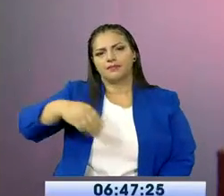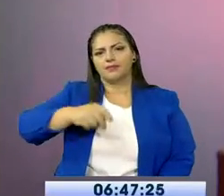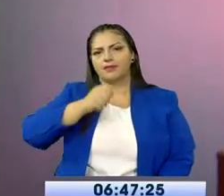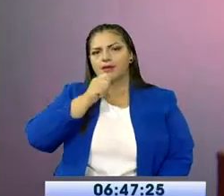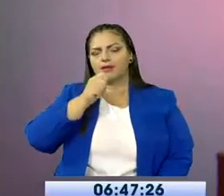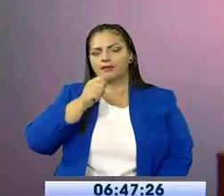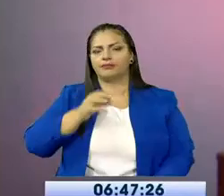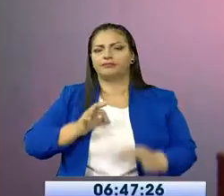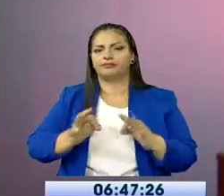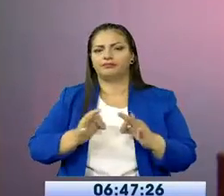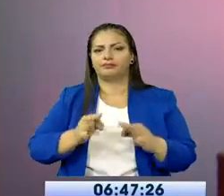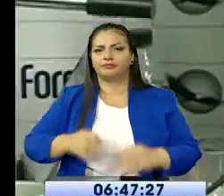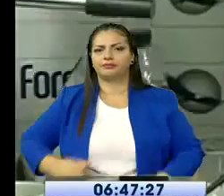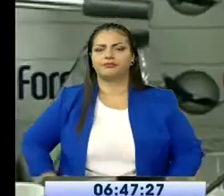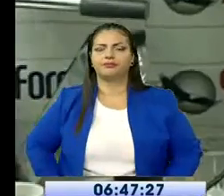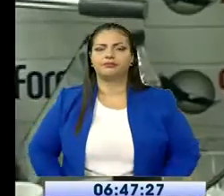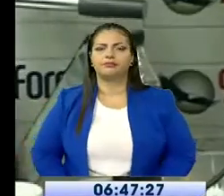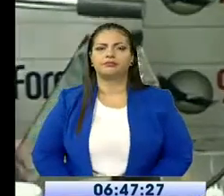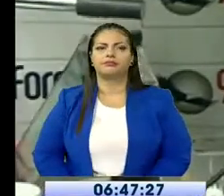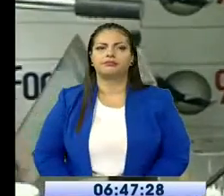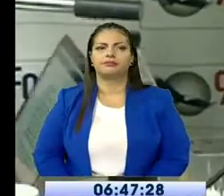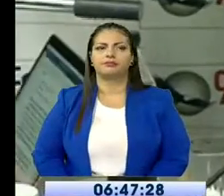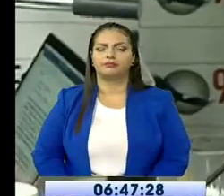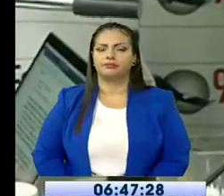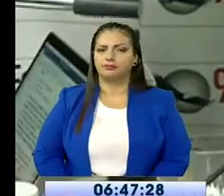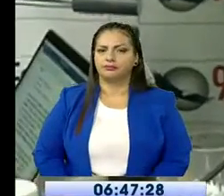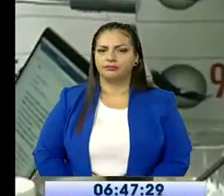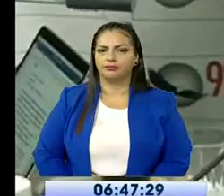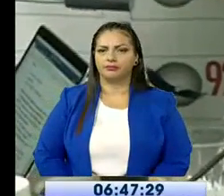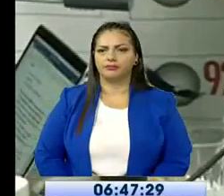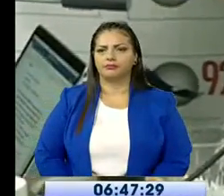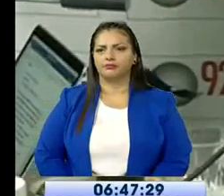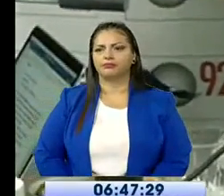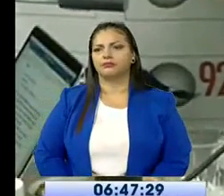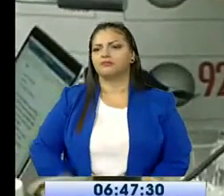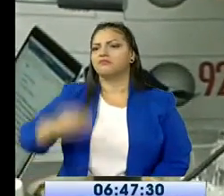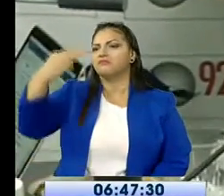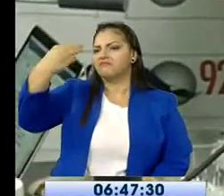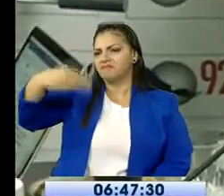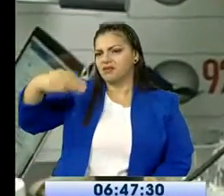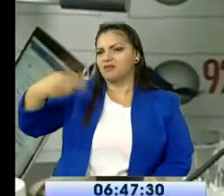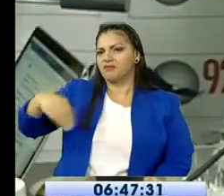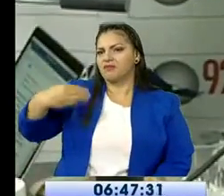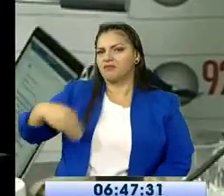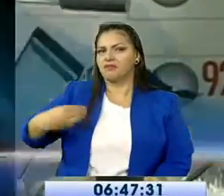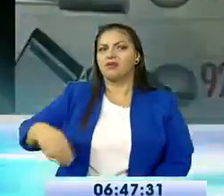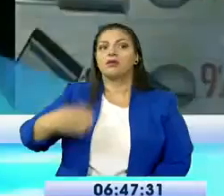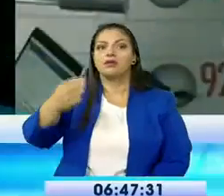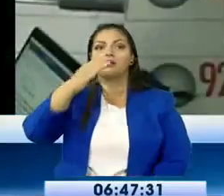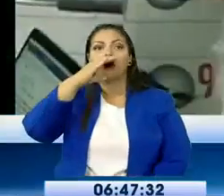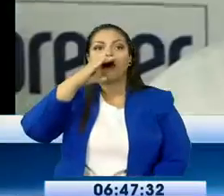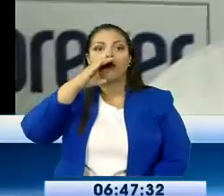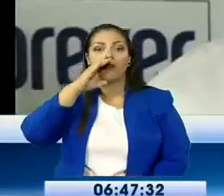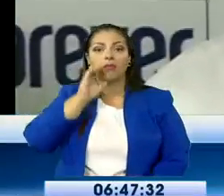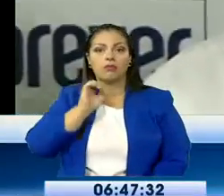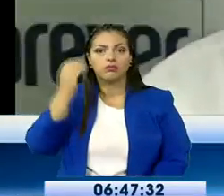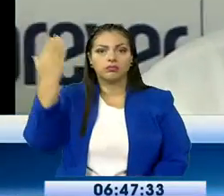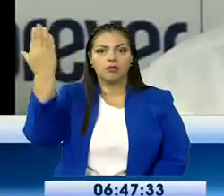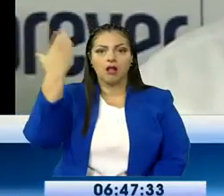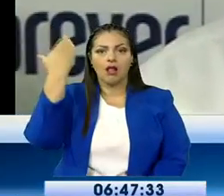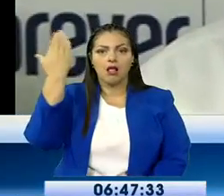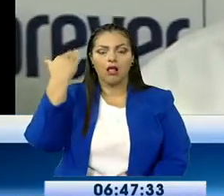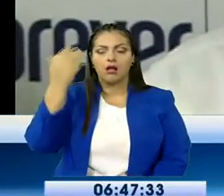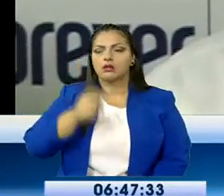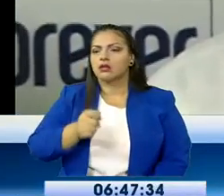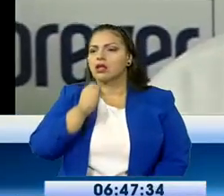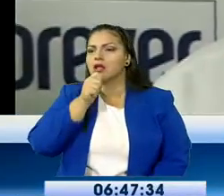miércoles. Estamos ya iniciando la cadena de todos los miércoles. Muy temprano, como ya es habitual, llegaba el alcalde de